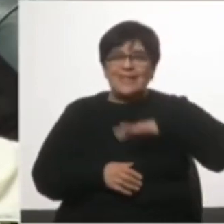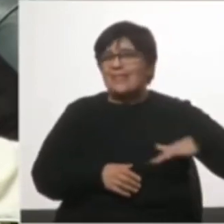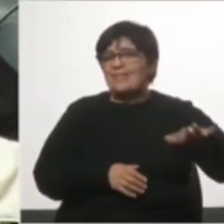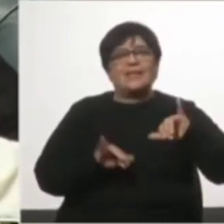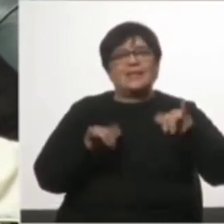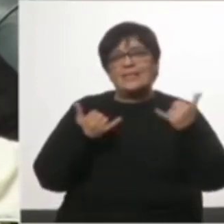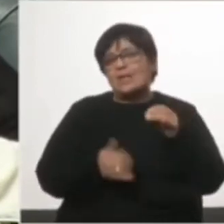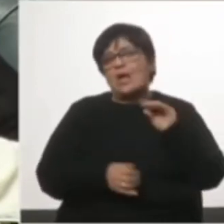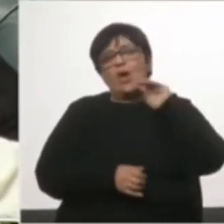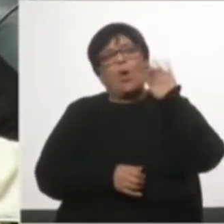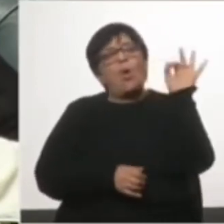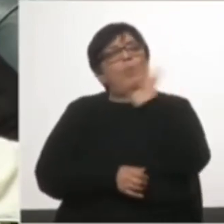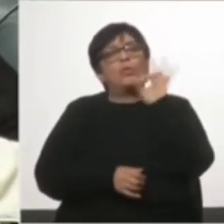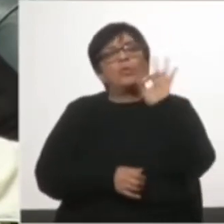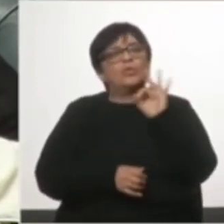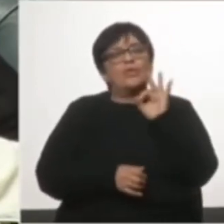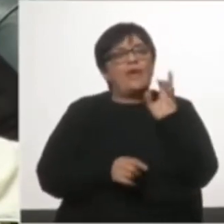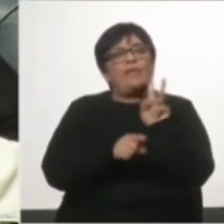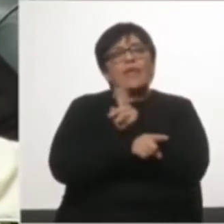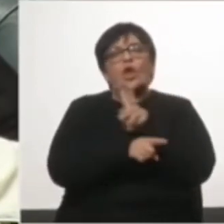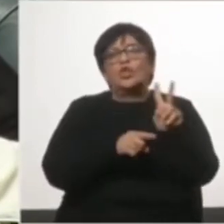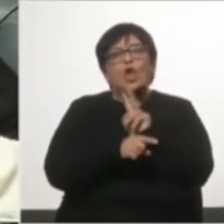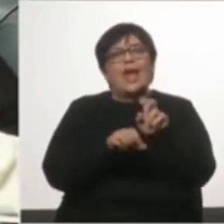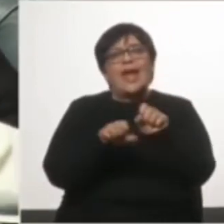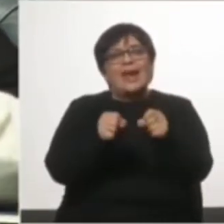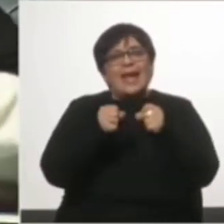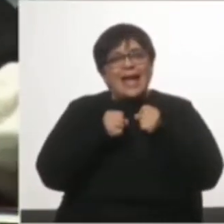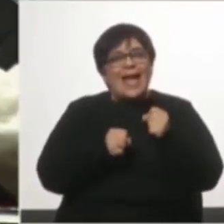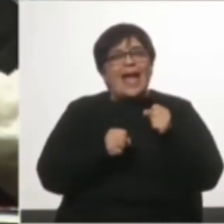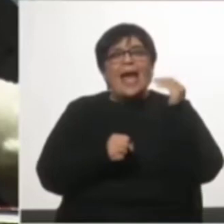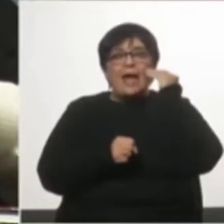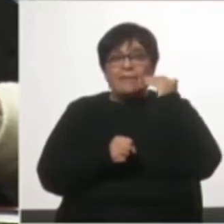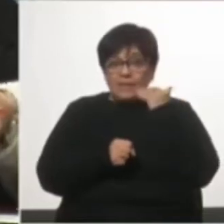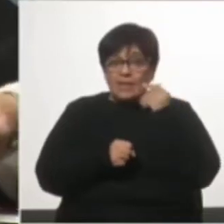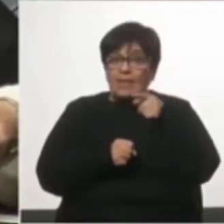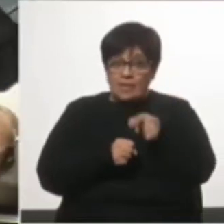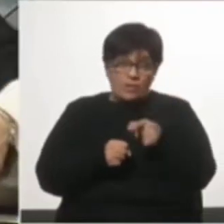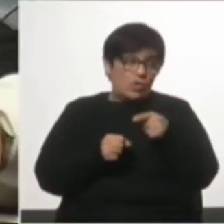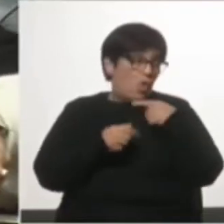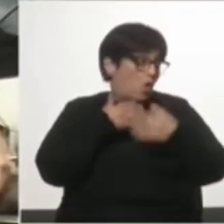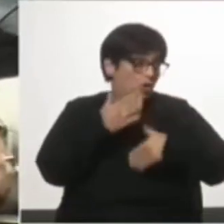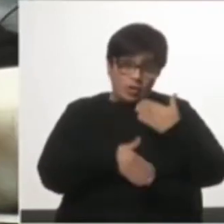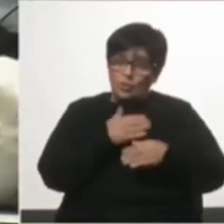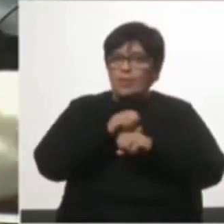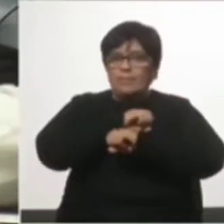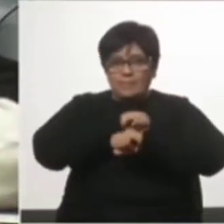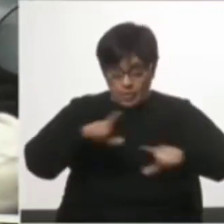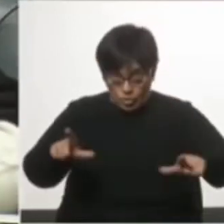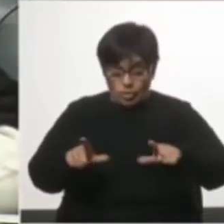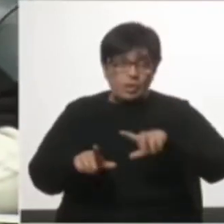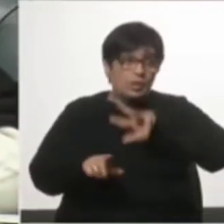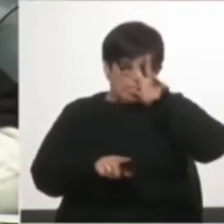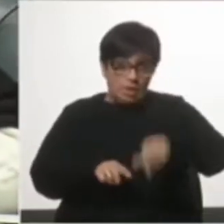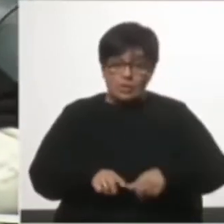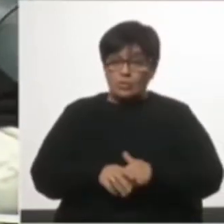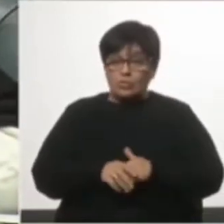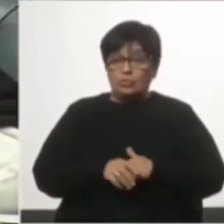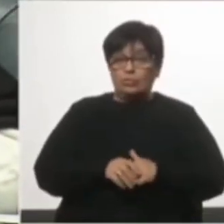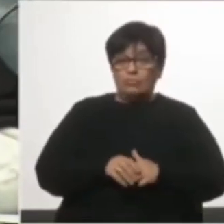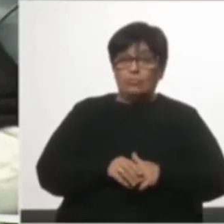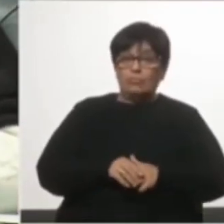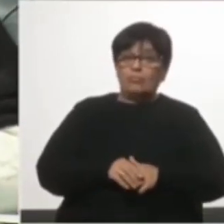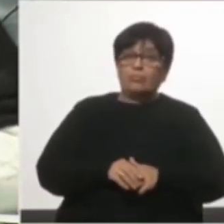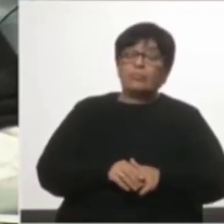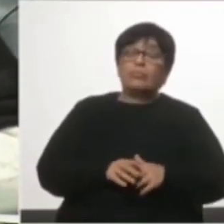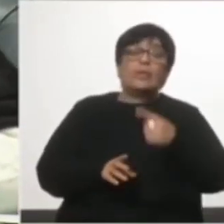la oportunidad de blindar abril, y sin más medidas nos puede ir mucho peor todavía, y no fue mucho peor todavía.